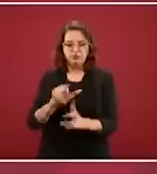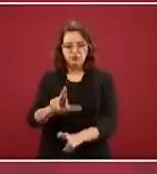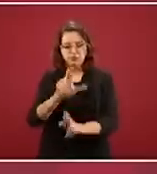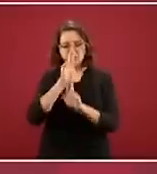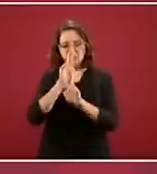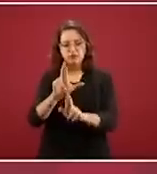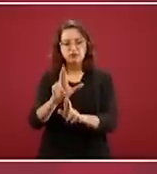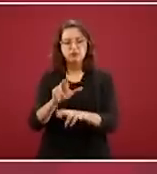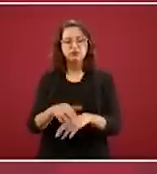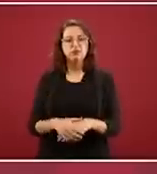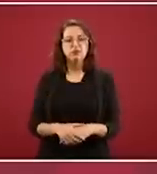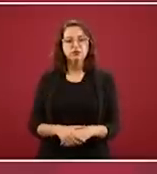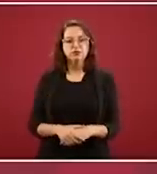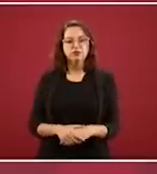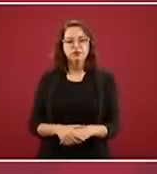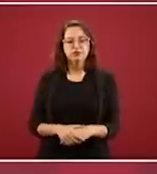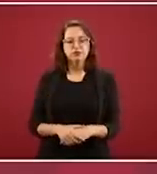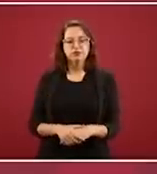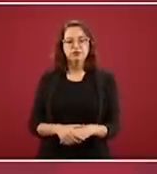se hicieron